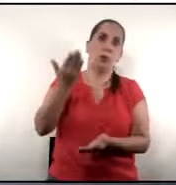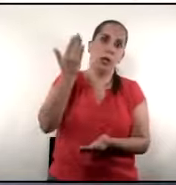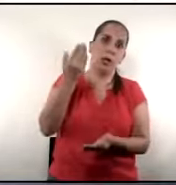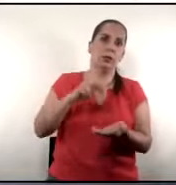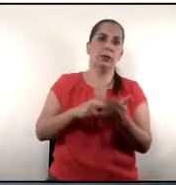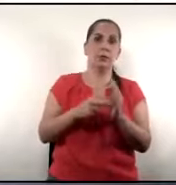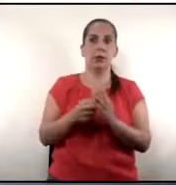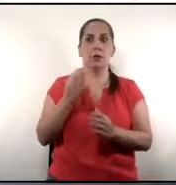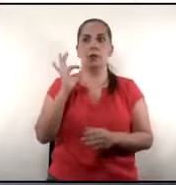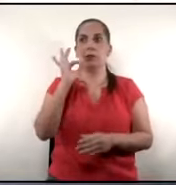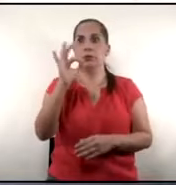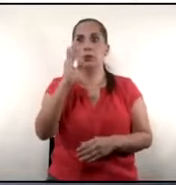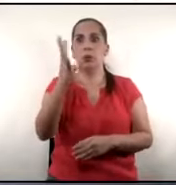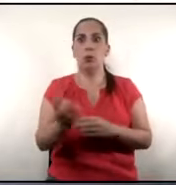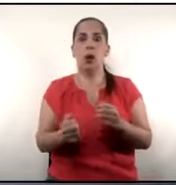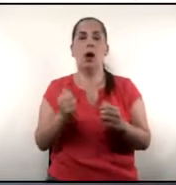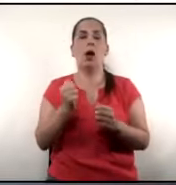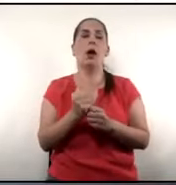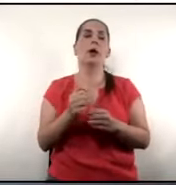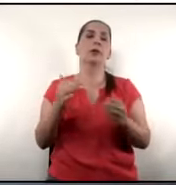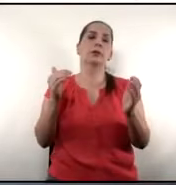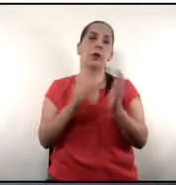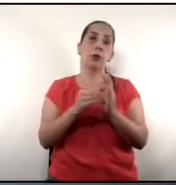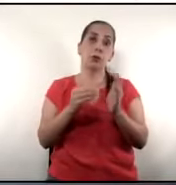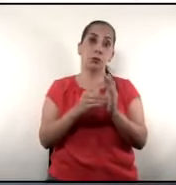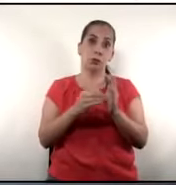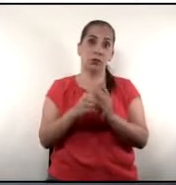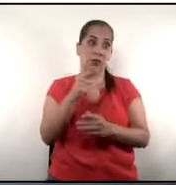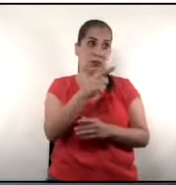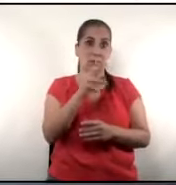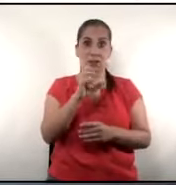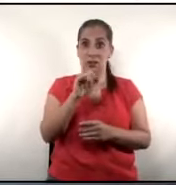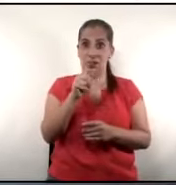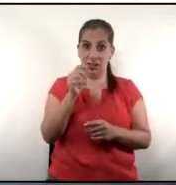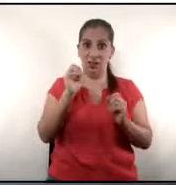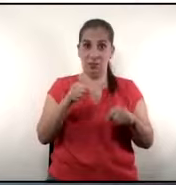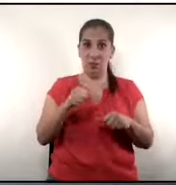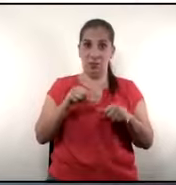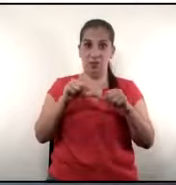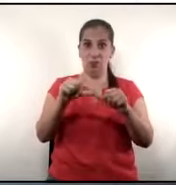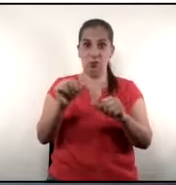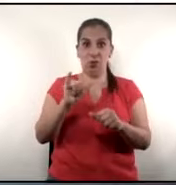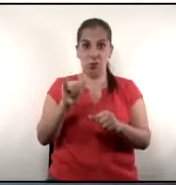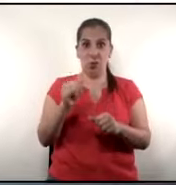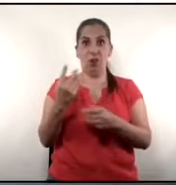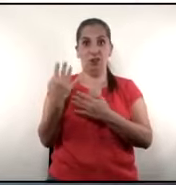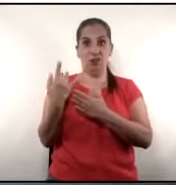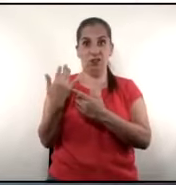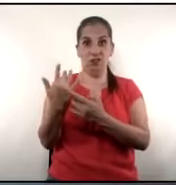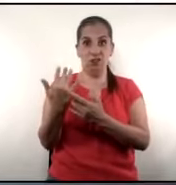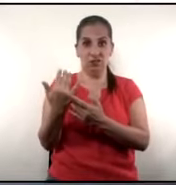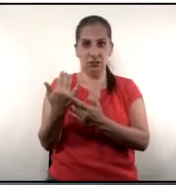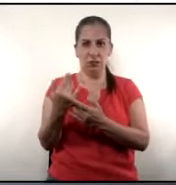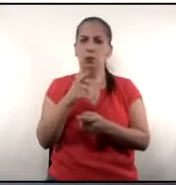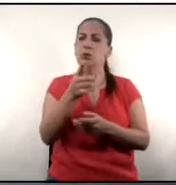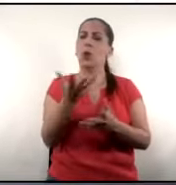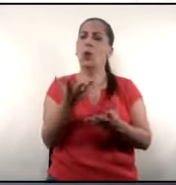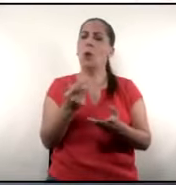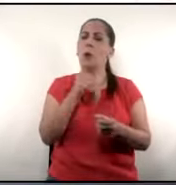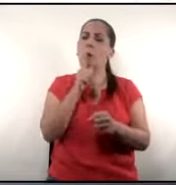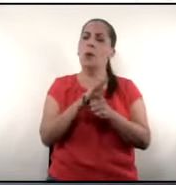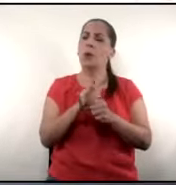4 años? Alguien estará ya reflexionando. ¿Serán estos, con don Eli, otros 4 años? ¿Cuál es el compromiso suyo de que eso no se repita, este